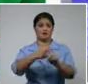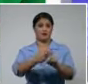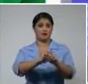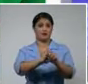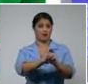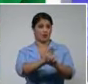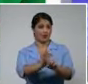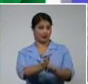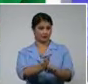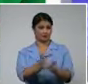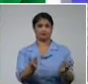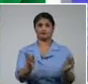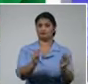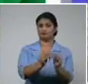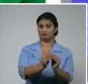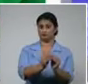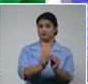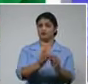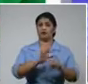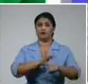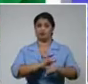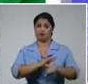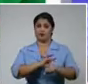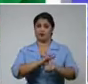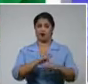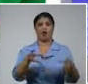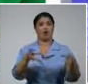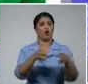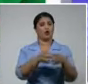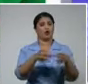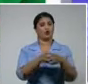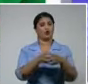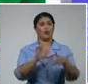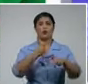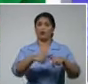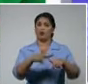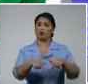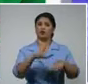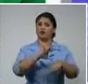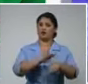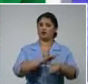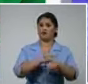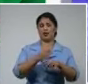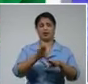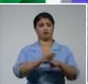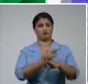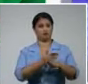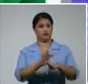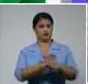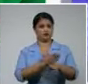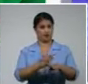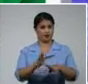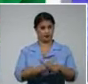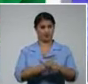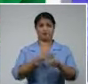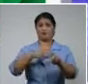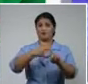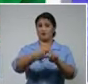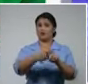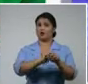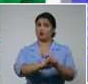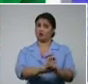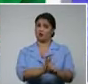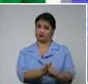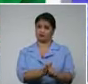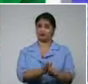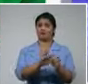previamente diagnosticado y con un grupo de enfermedades asociadas, a pesar de ser un hombre